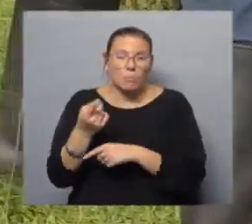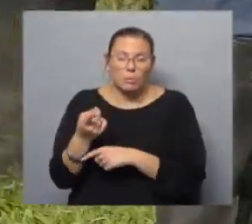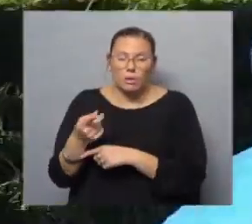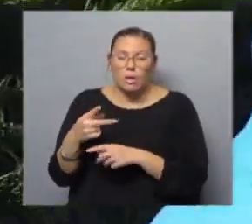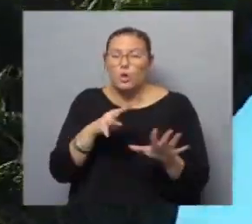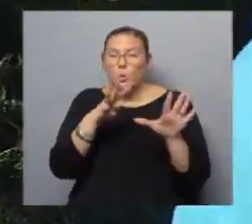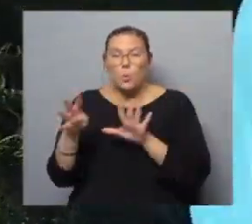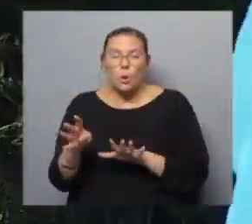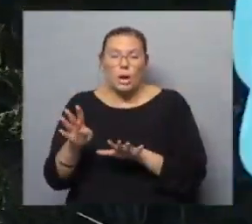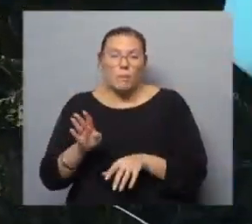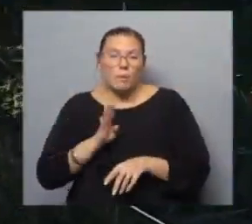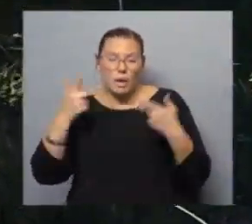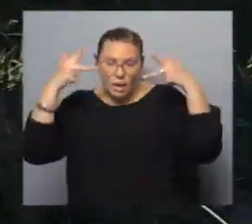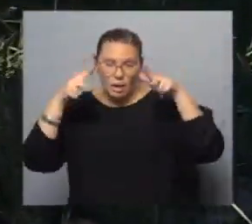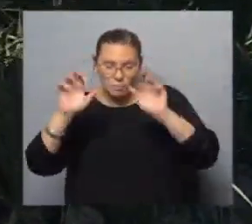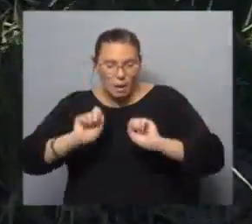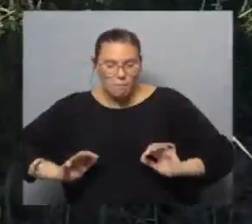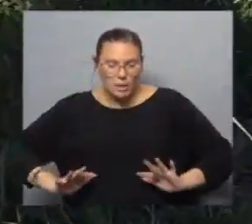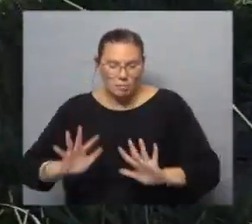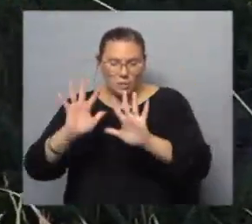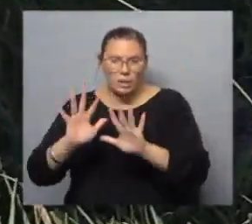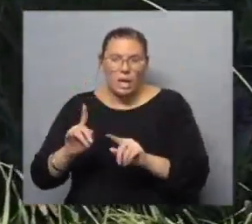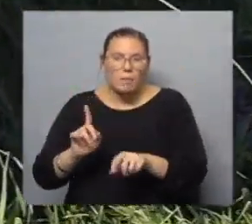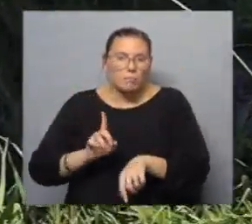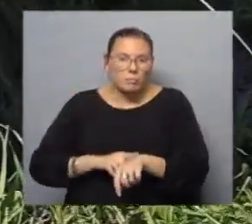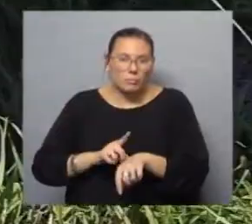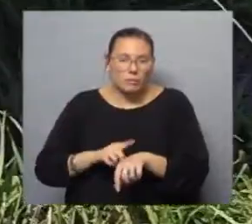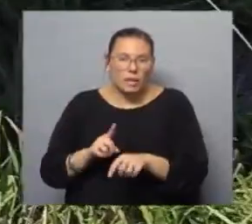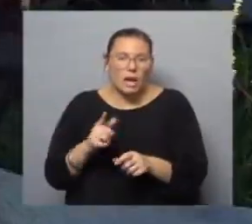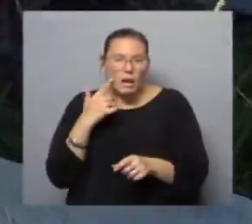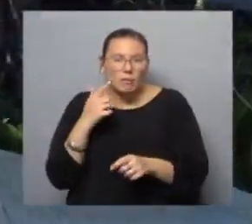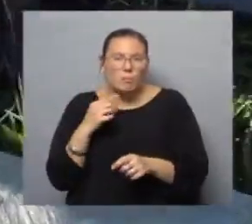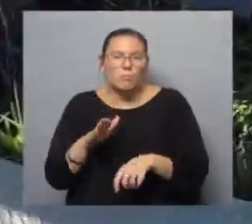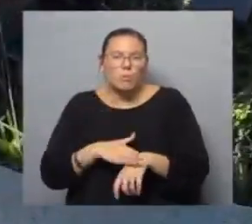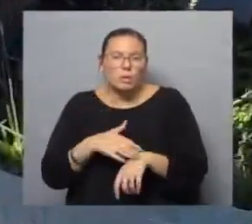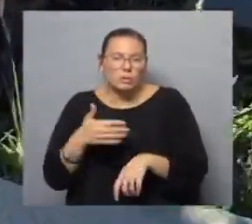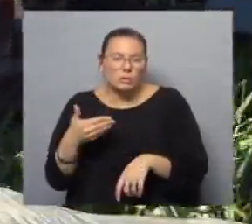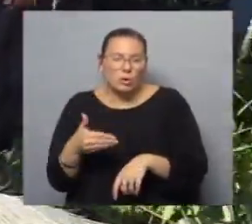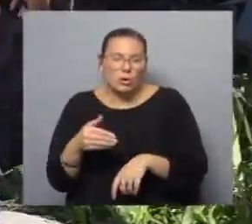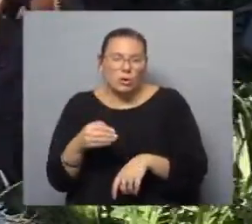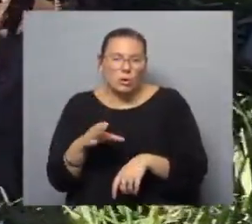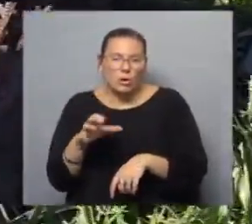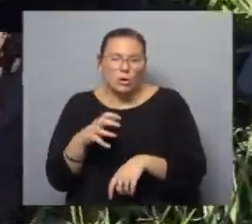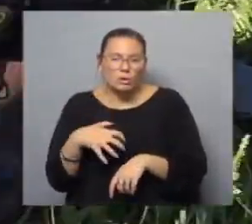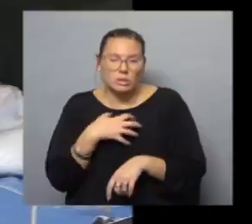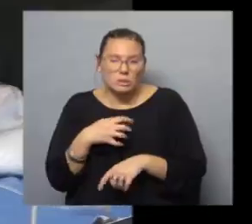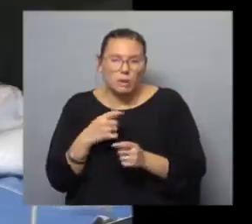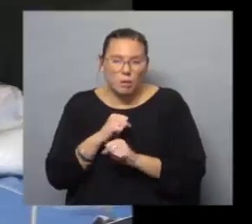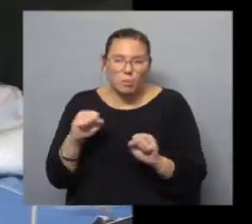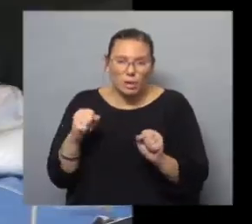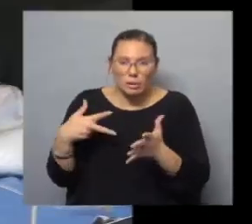inseminaron 9 hembras preparadas, que se les sincronizó el celo para hacer la manipulación.